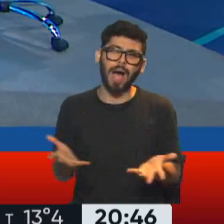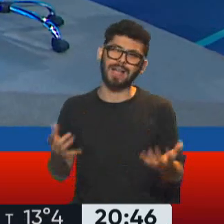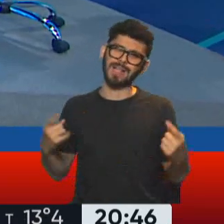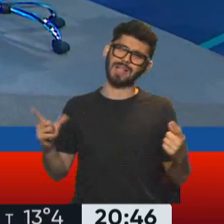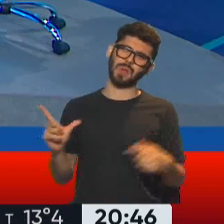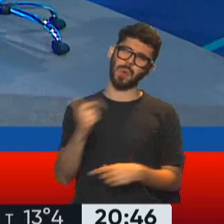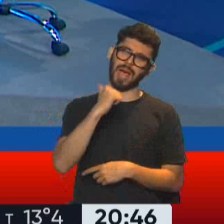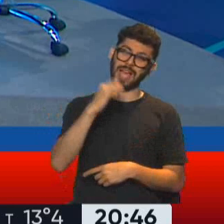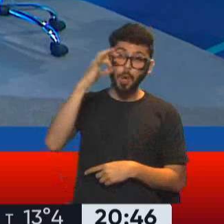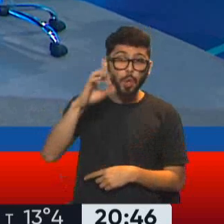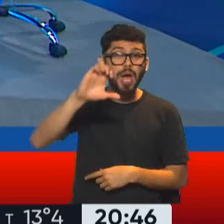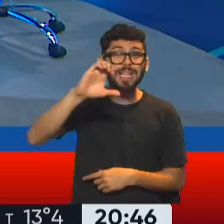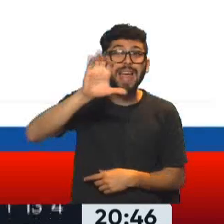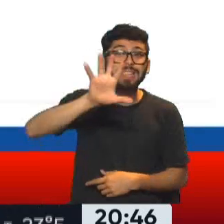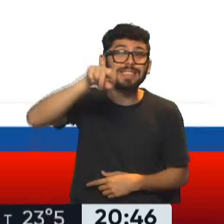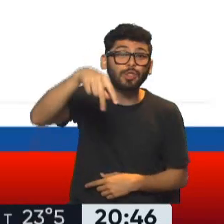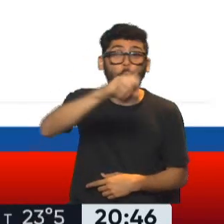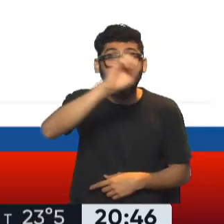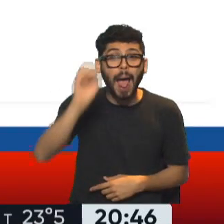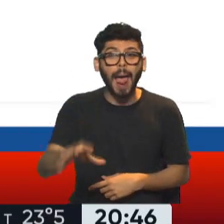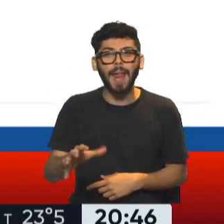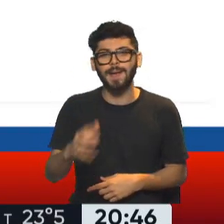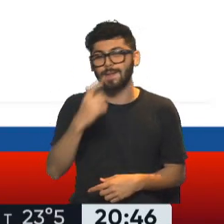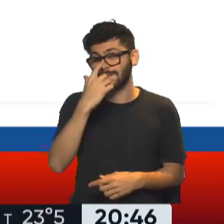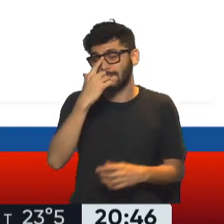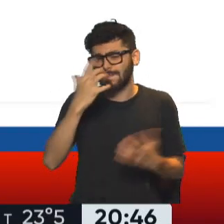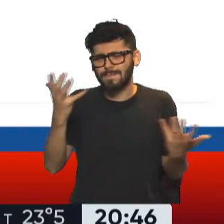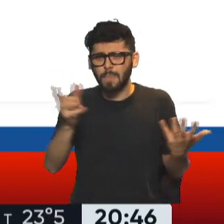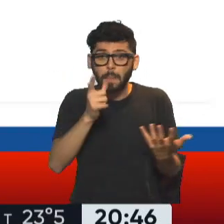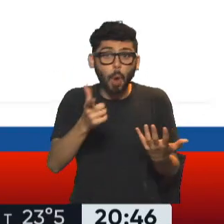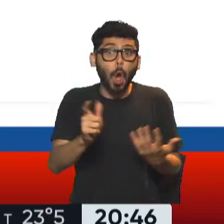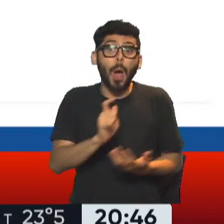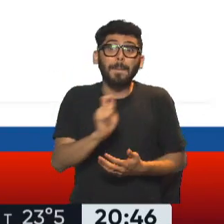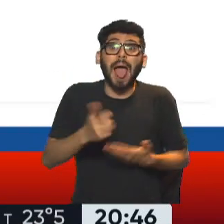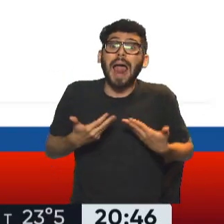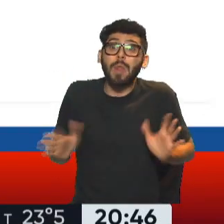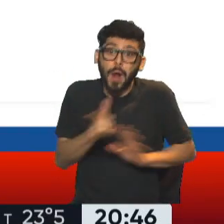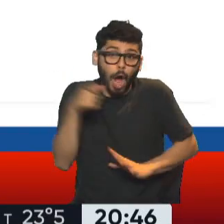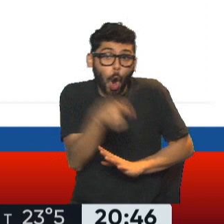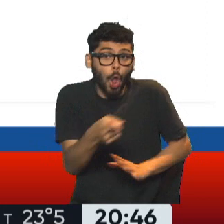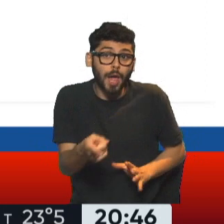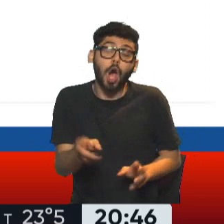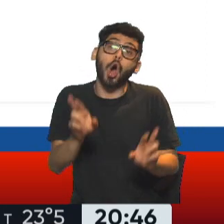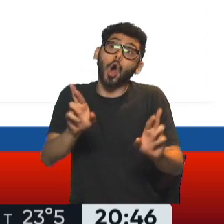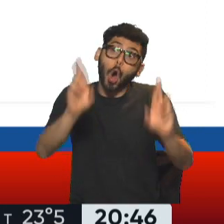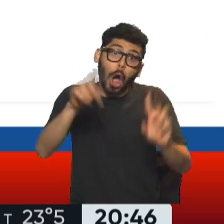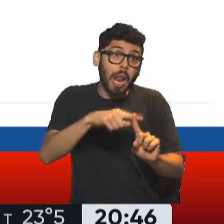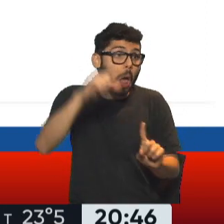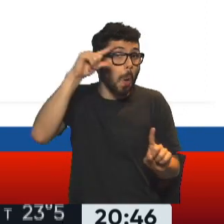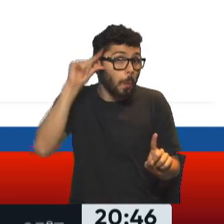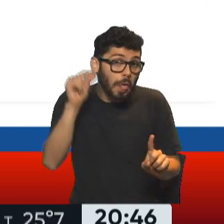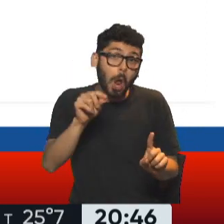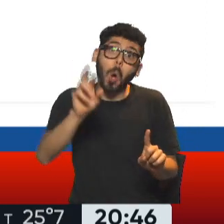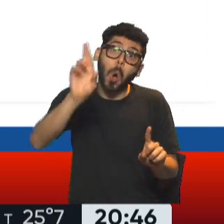precisamente C5N a quien le tiró el micrófono. Es decir, es un atentado a la libertad de prensa y yo espero que ya haya salido María Eugenia Vidal, que